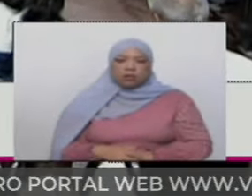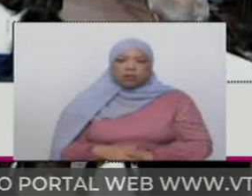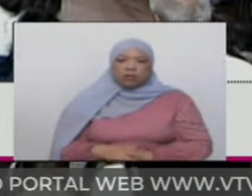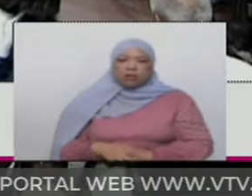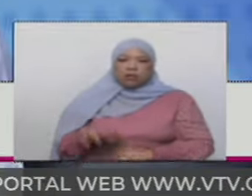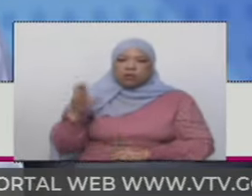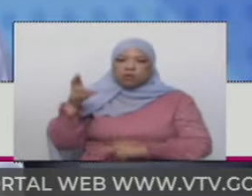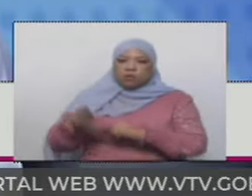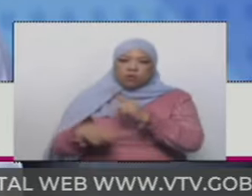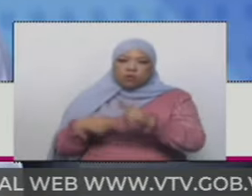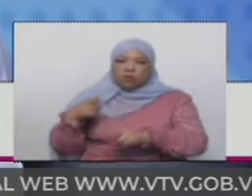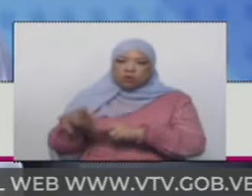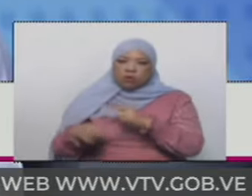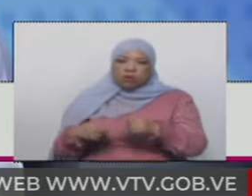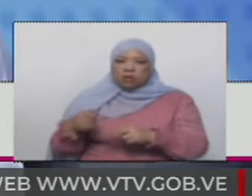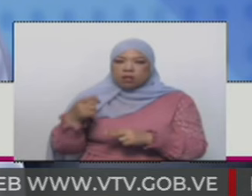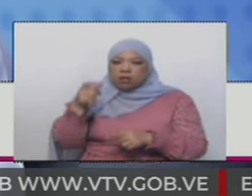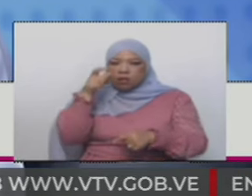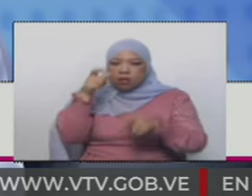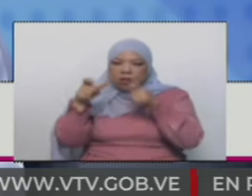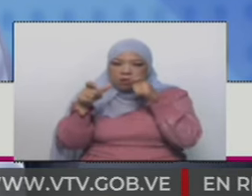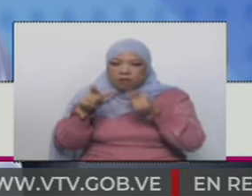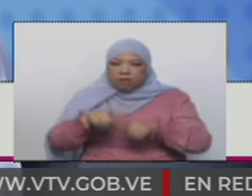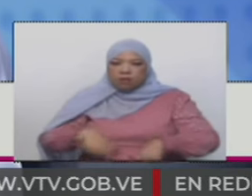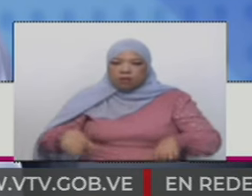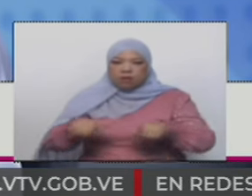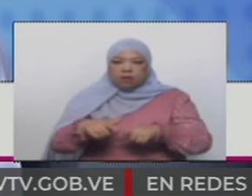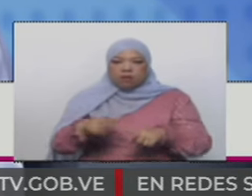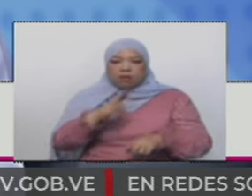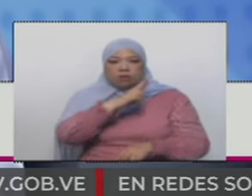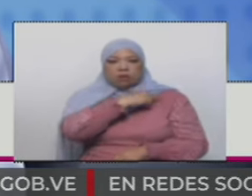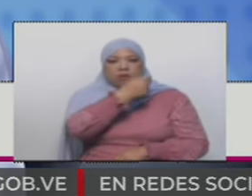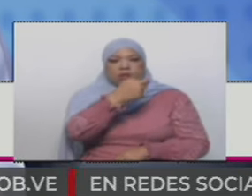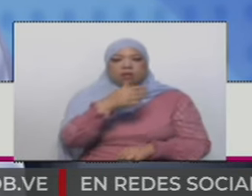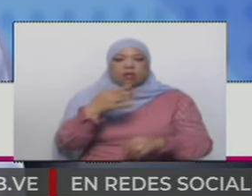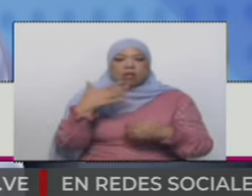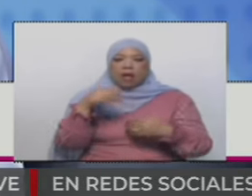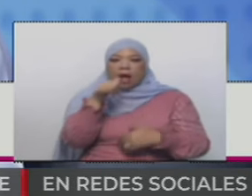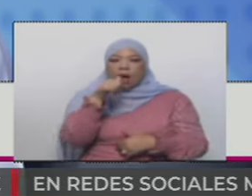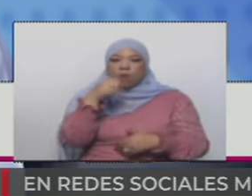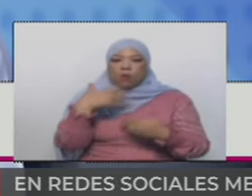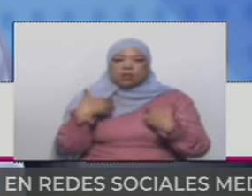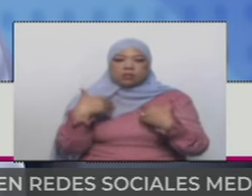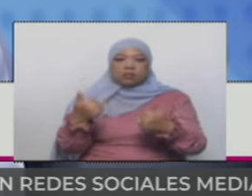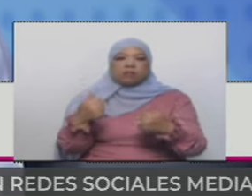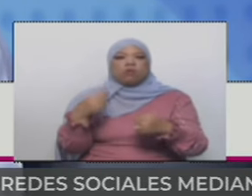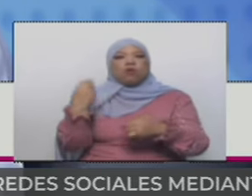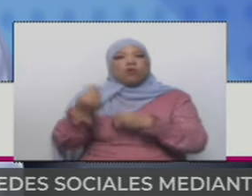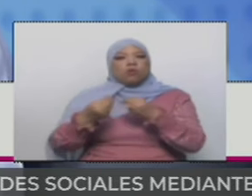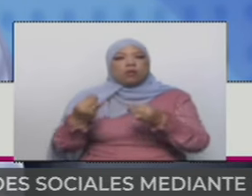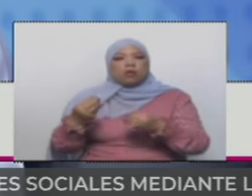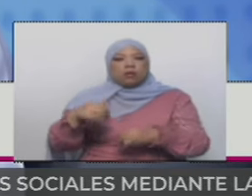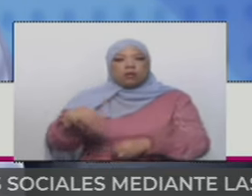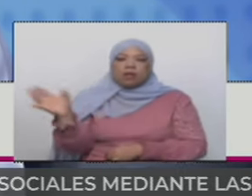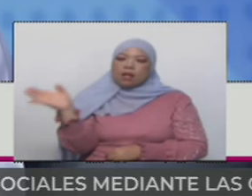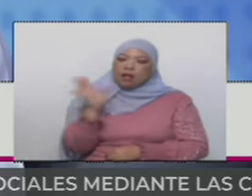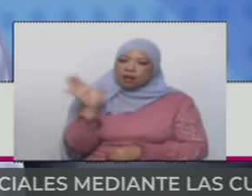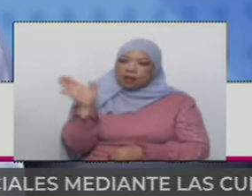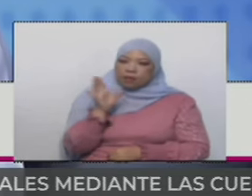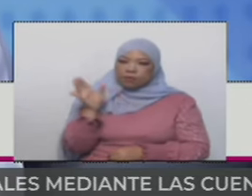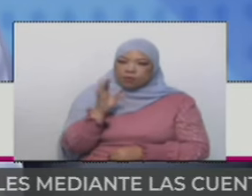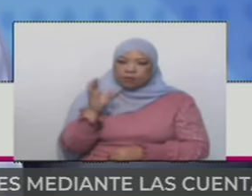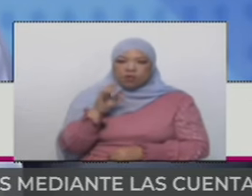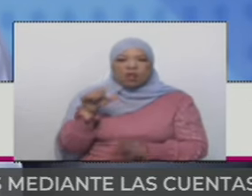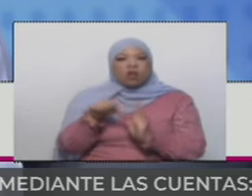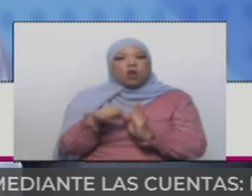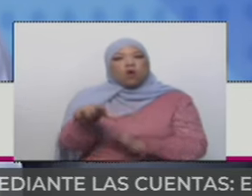estaciones. Actualmente estoy asignada a la estación Agua Salud. ¿Y naciste y te criaste dónde? Aquí en Caracas. ¿Qué parte de